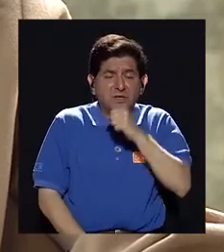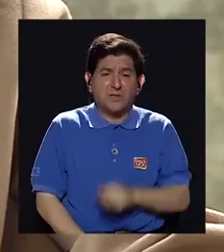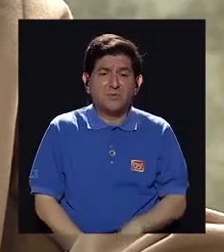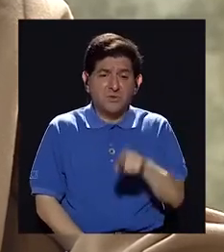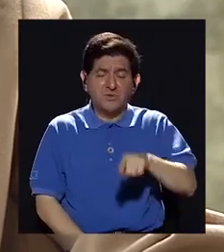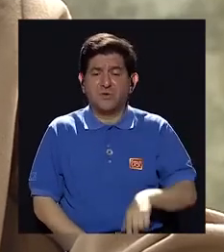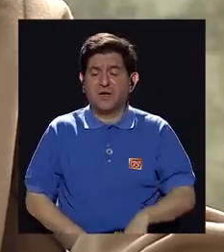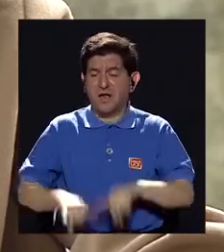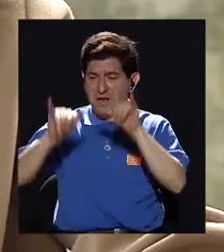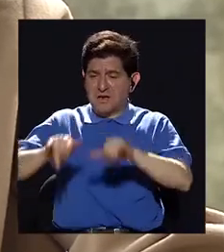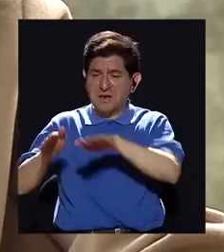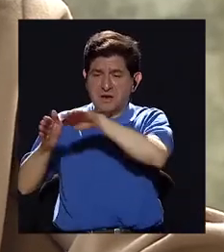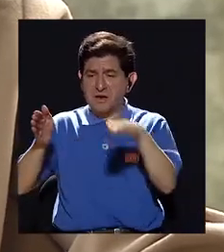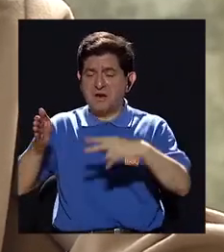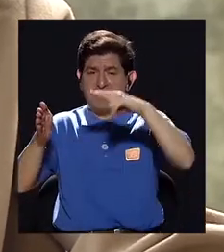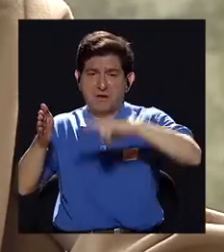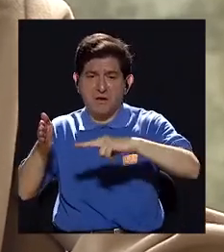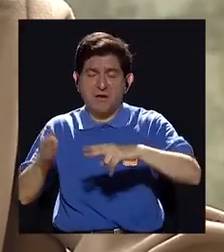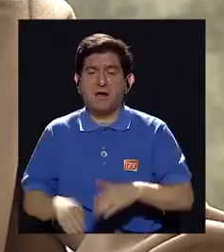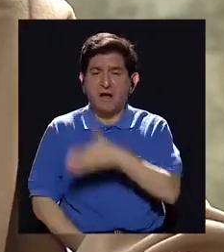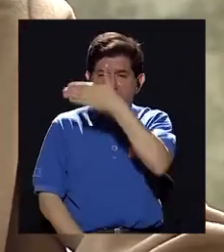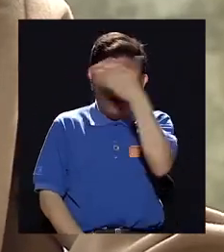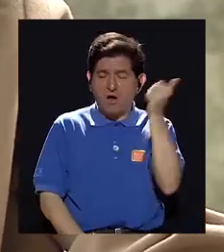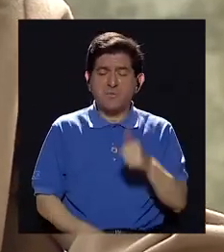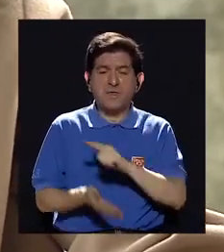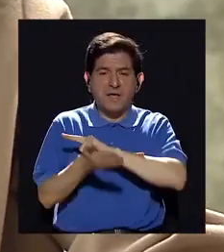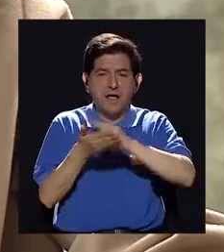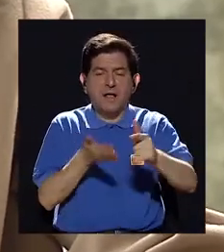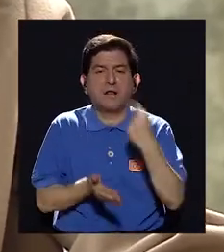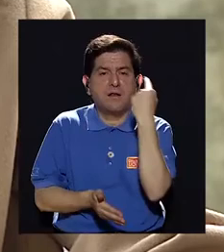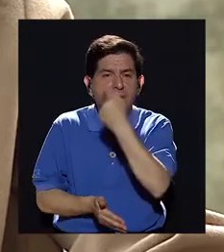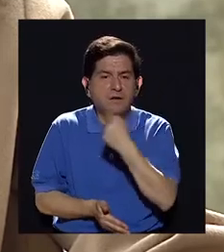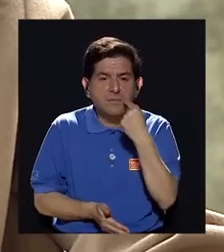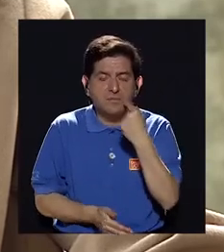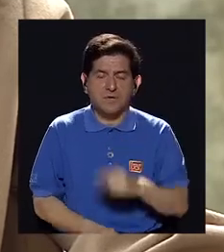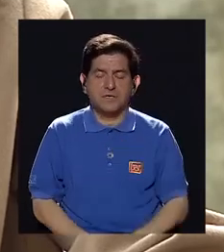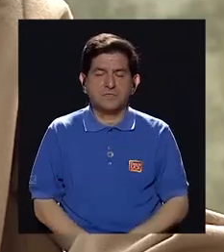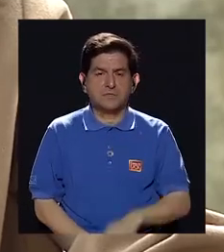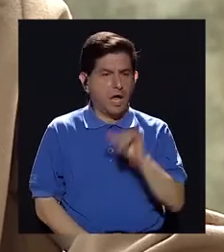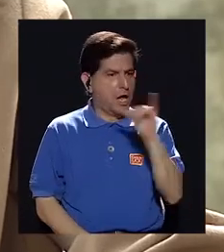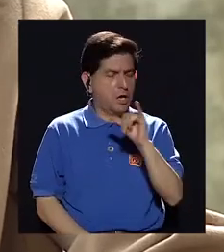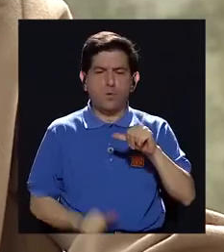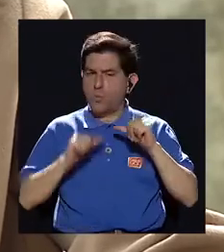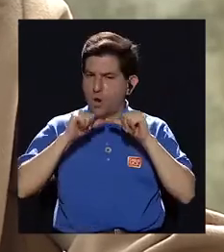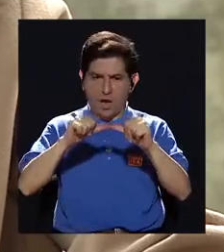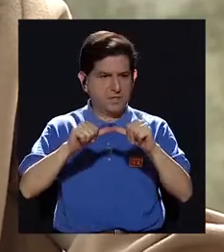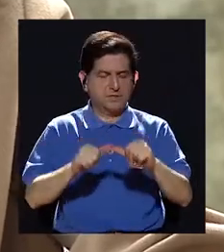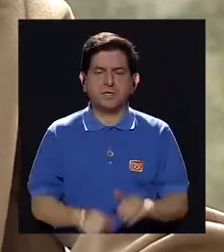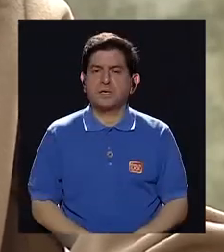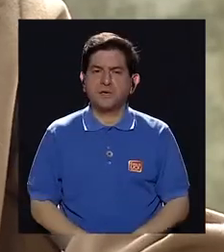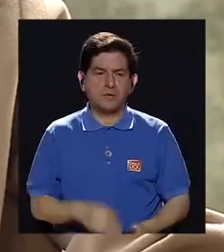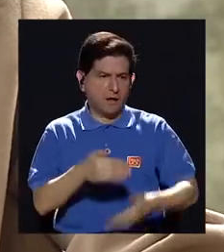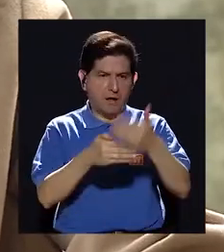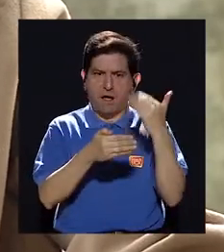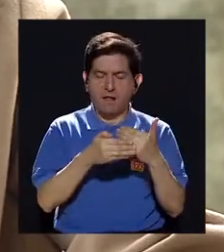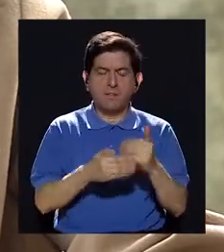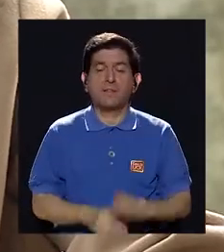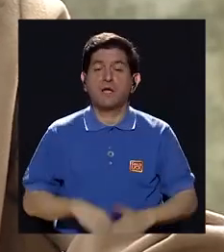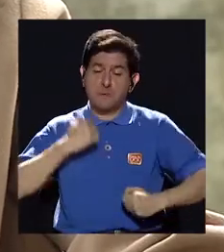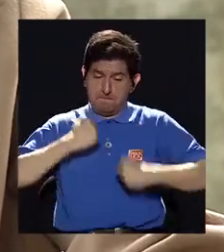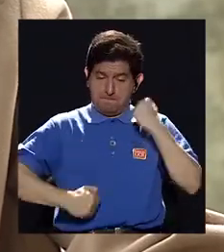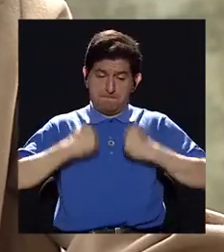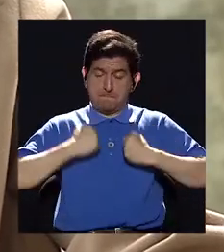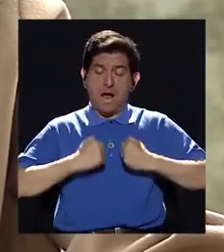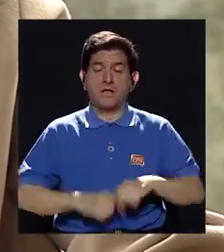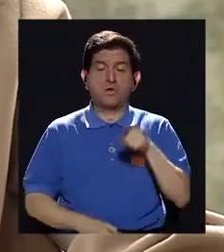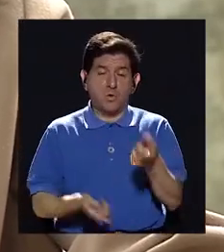está encamado se les olvida de que hay que limpiar la boca, hay que hacer la higiene oral igual como lo haría normalmente. El baño